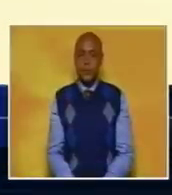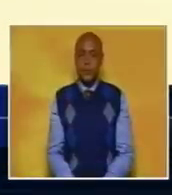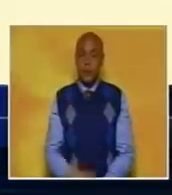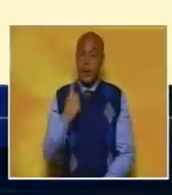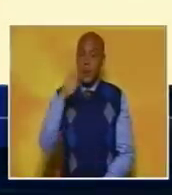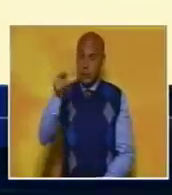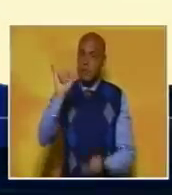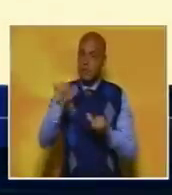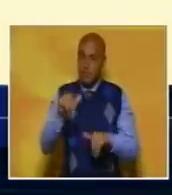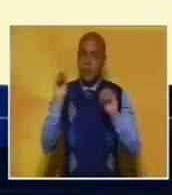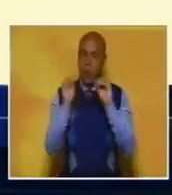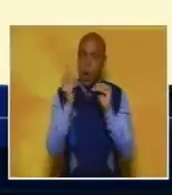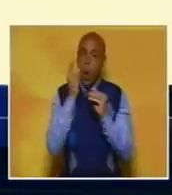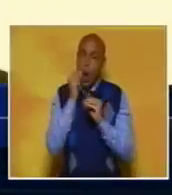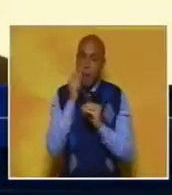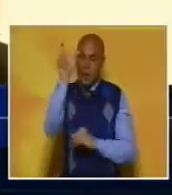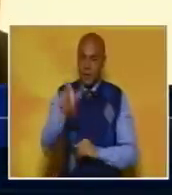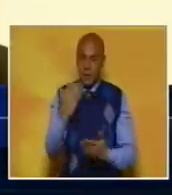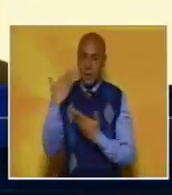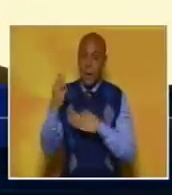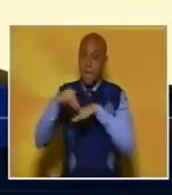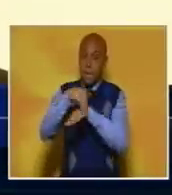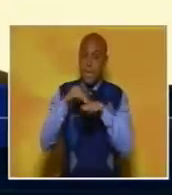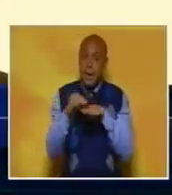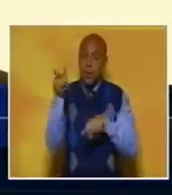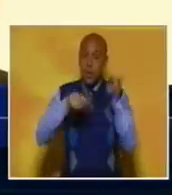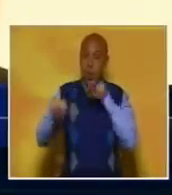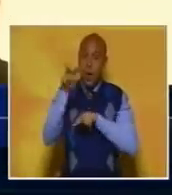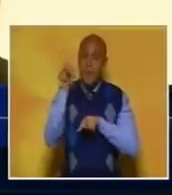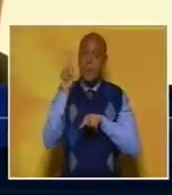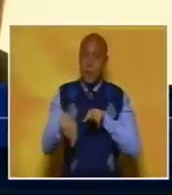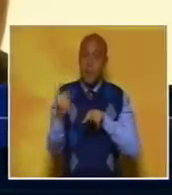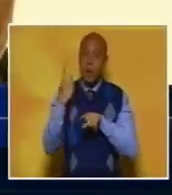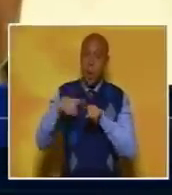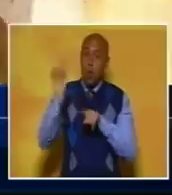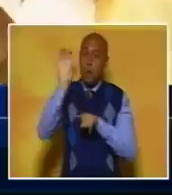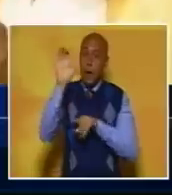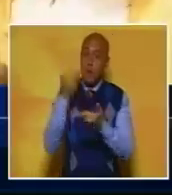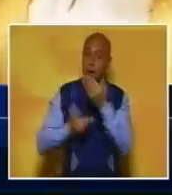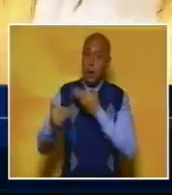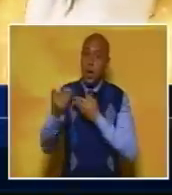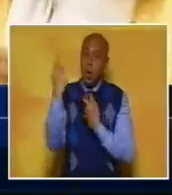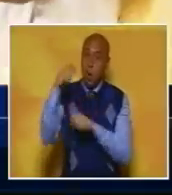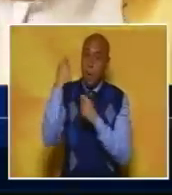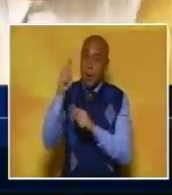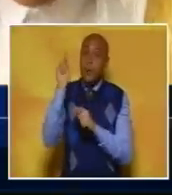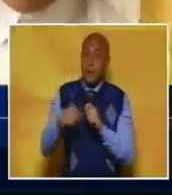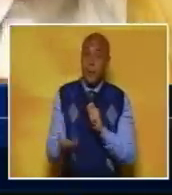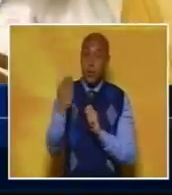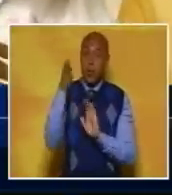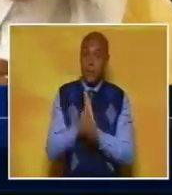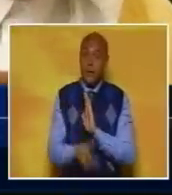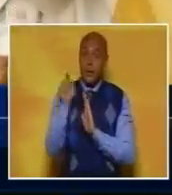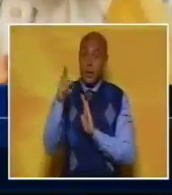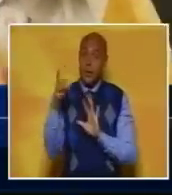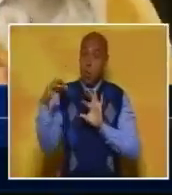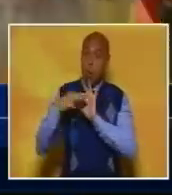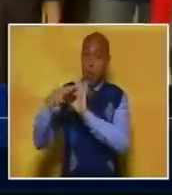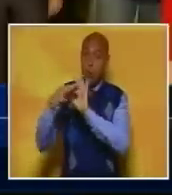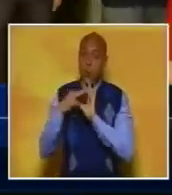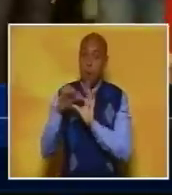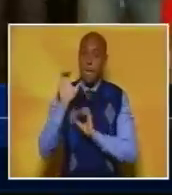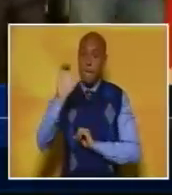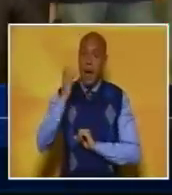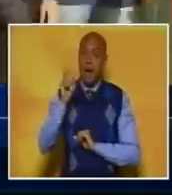Así lo ratificó Félix Plasencia, ministro de Turismo y Comercio Exterior, quien destacó la importancia de las relaciones con